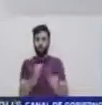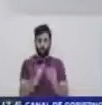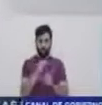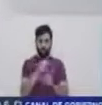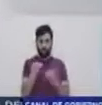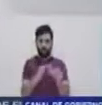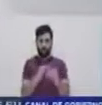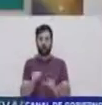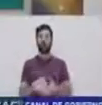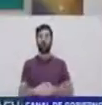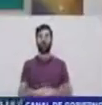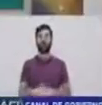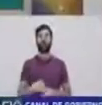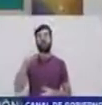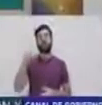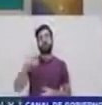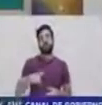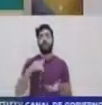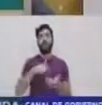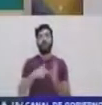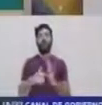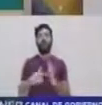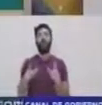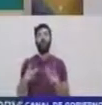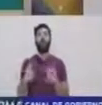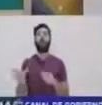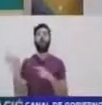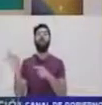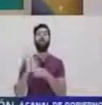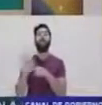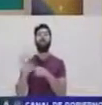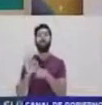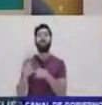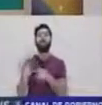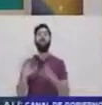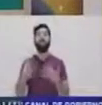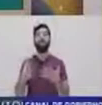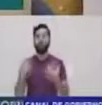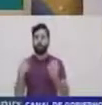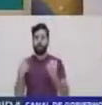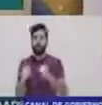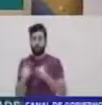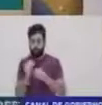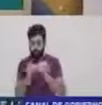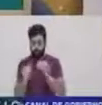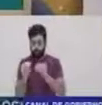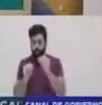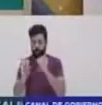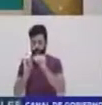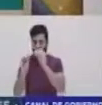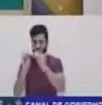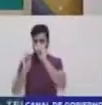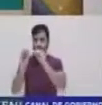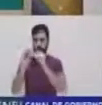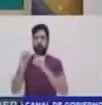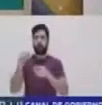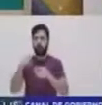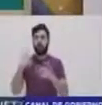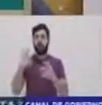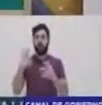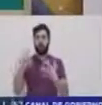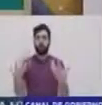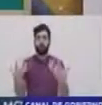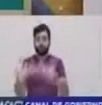sus funciones. Esto es a través de la funcionalidad de la creación a partir de